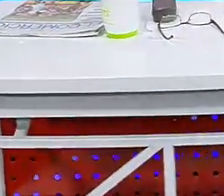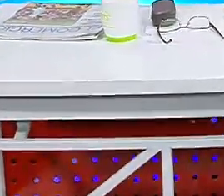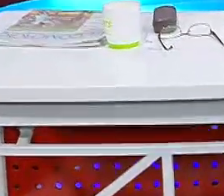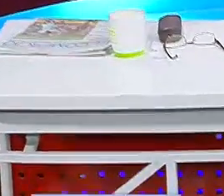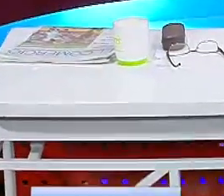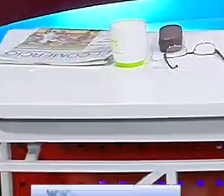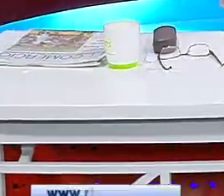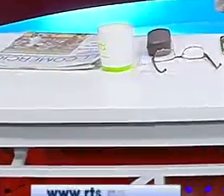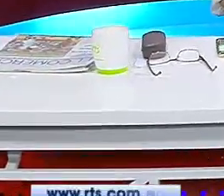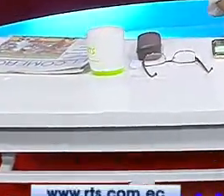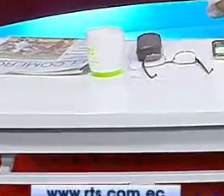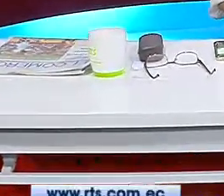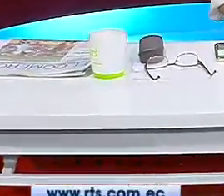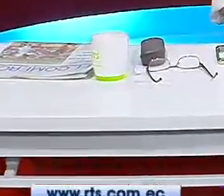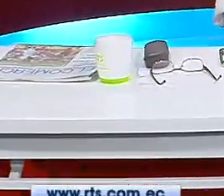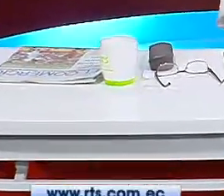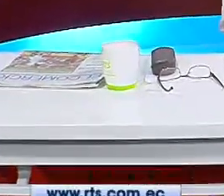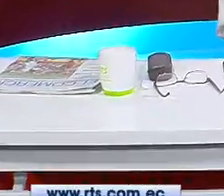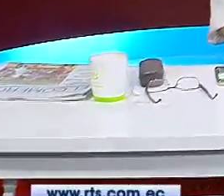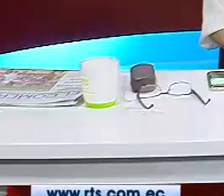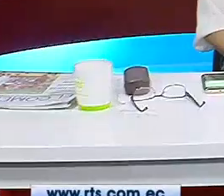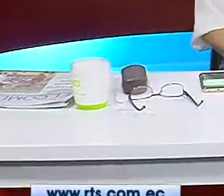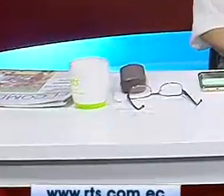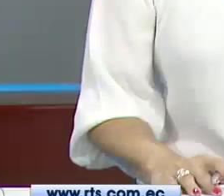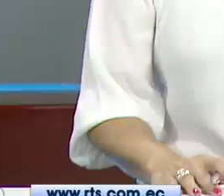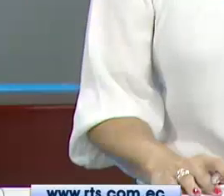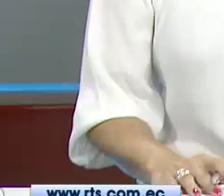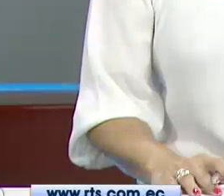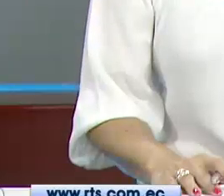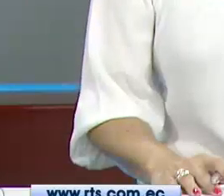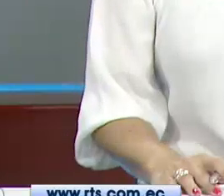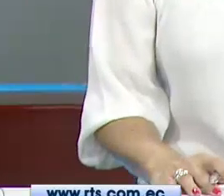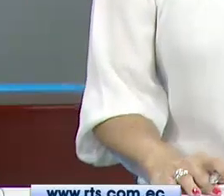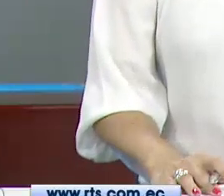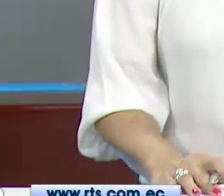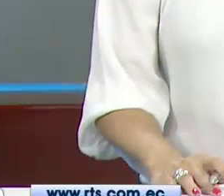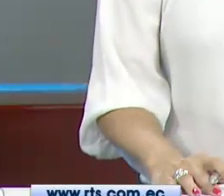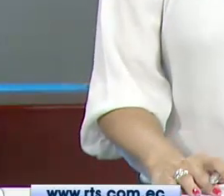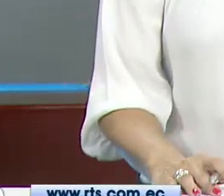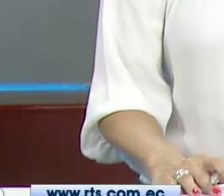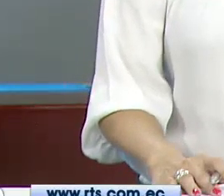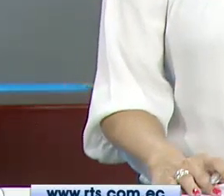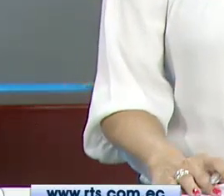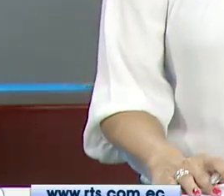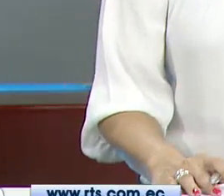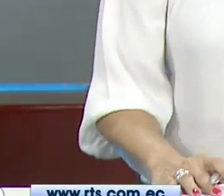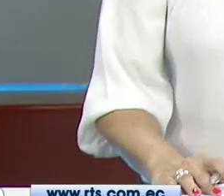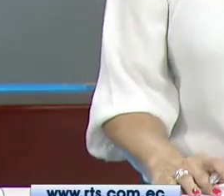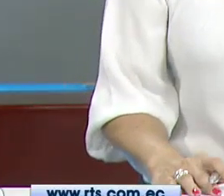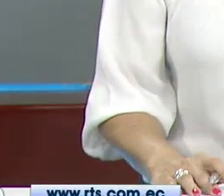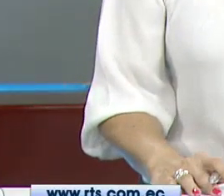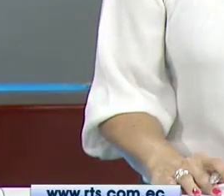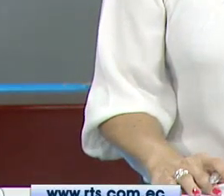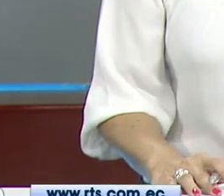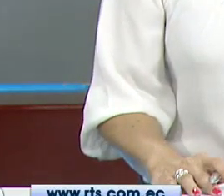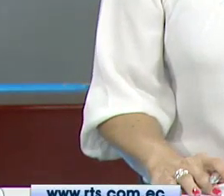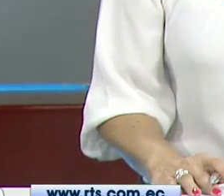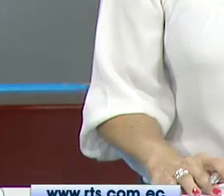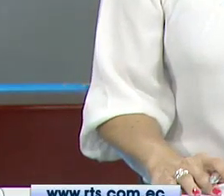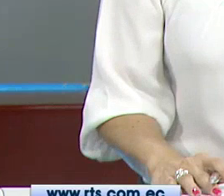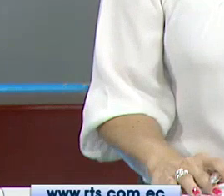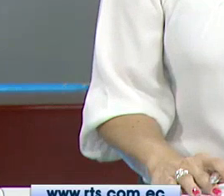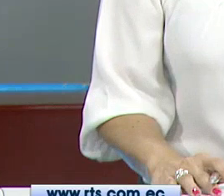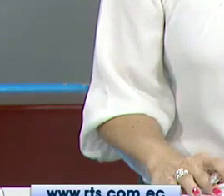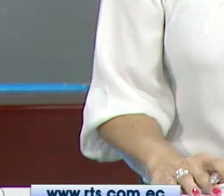Familiares de una de las dos ecuatorianas heridas en el atentado del pasado 17 de agosto en Barcelona, España, relatan los momentos de angustia